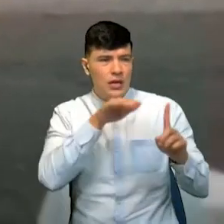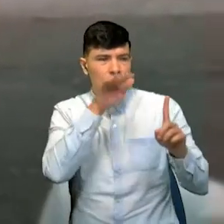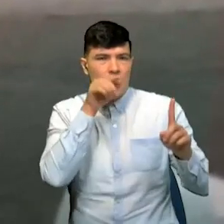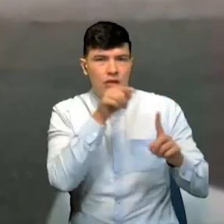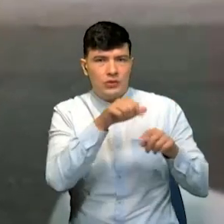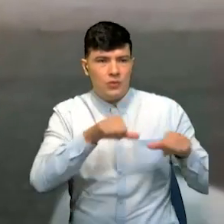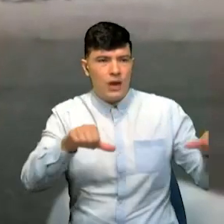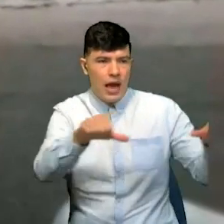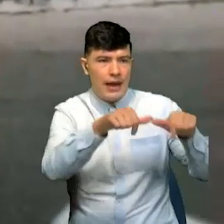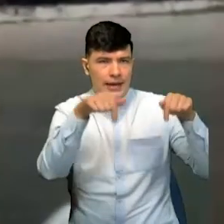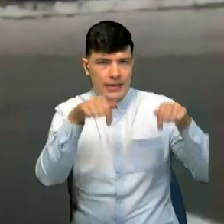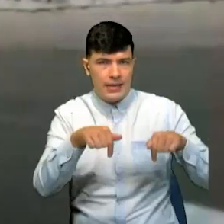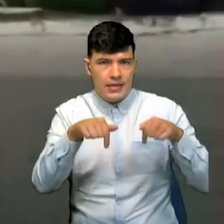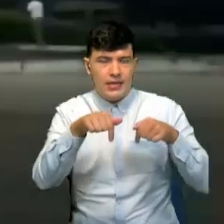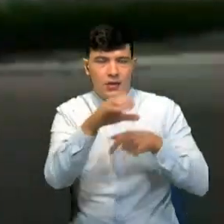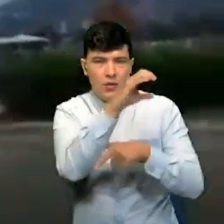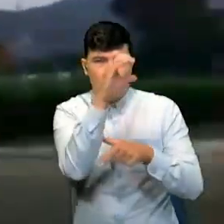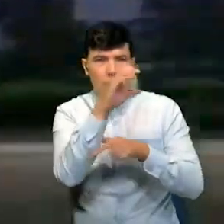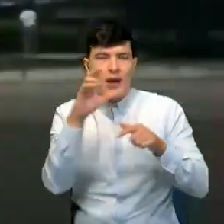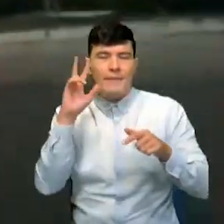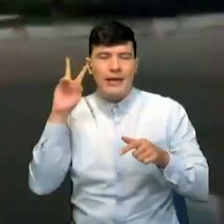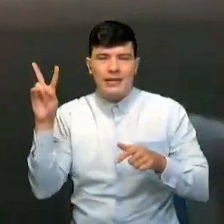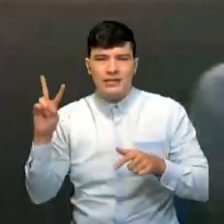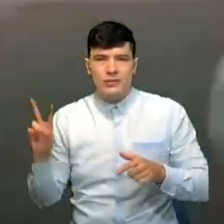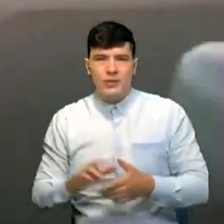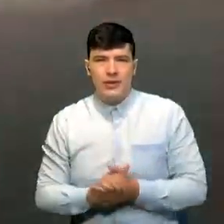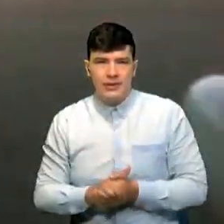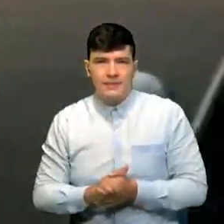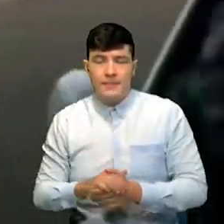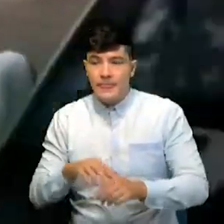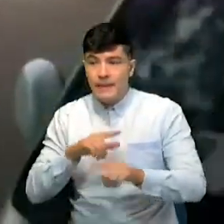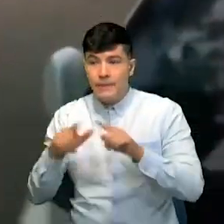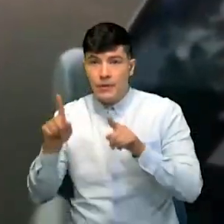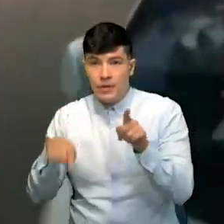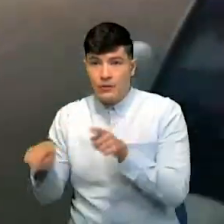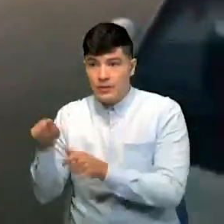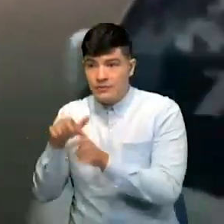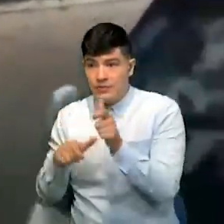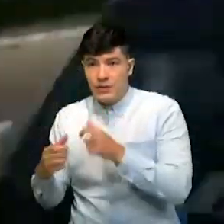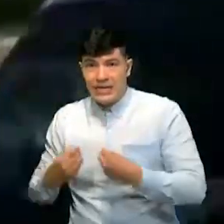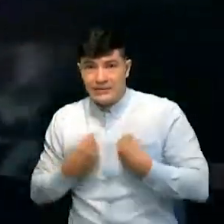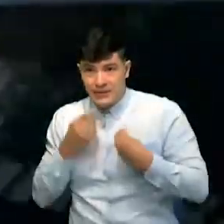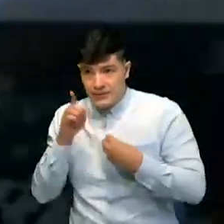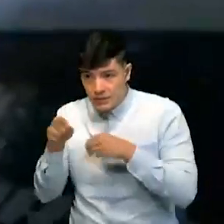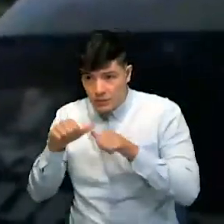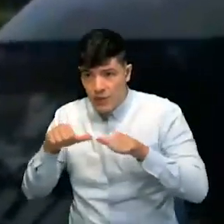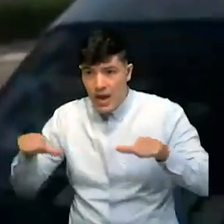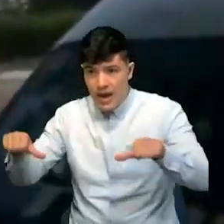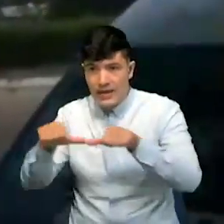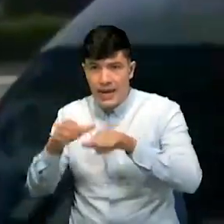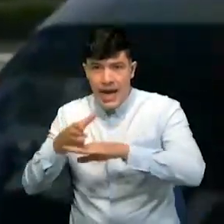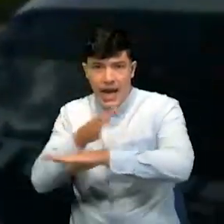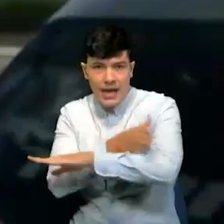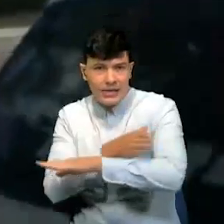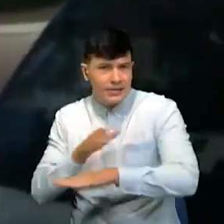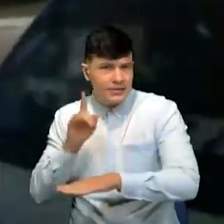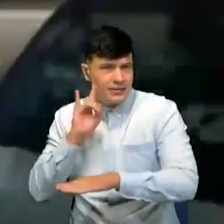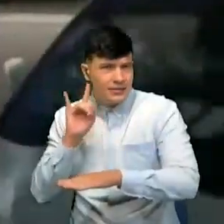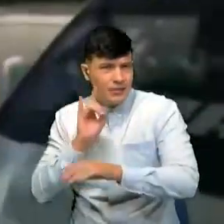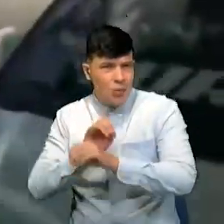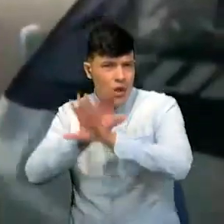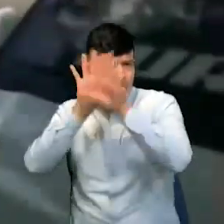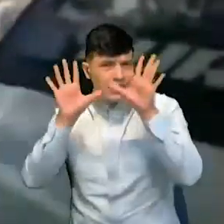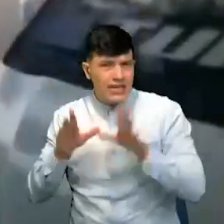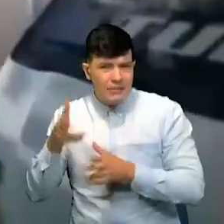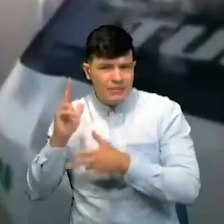esta zona de frontera colombo-venezolana. Han manifestado algunas personas que habitan por el lugar que desde esta mañana se han generado